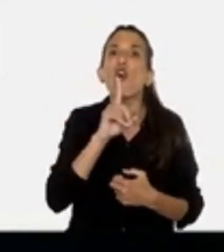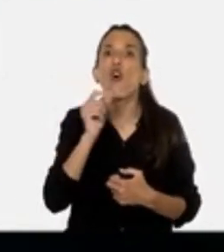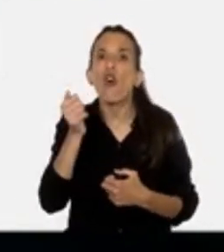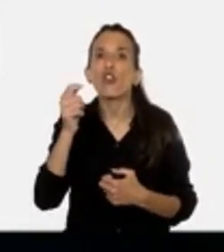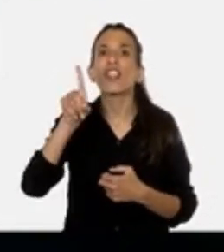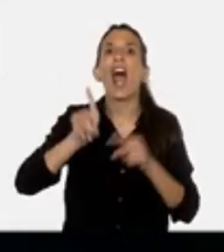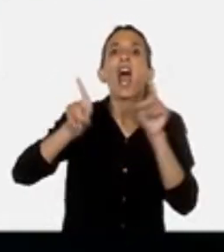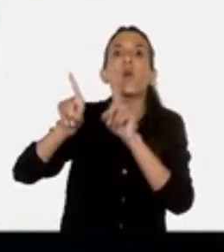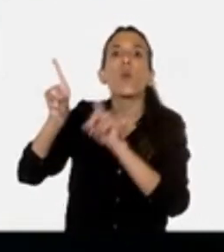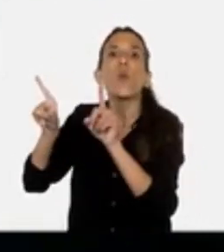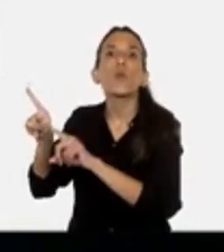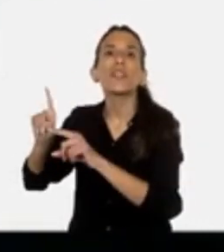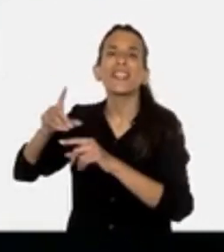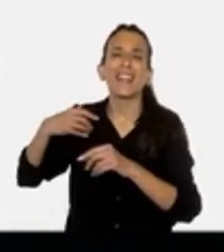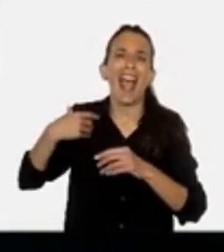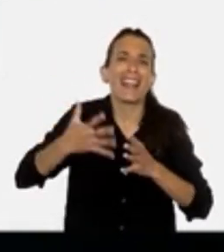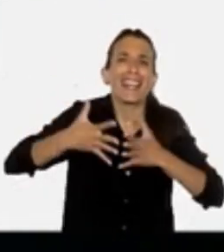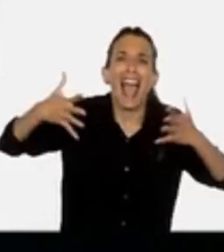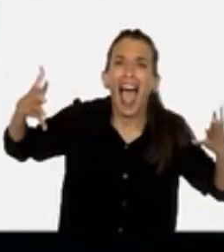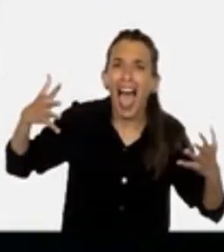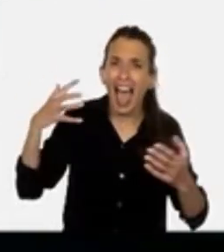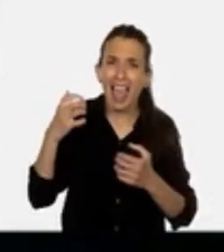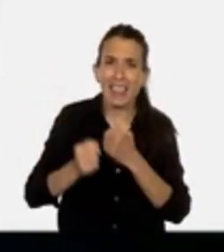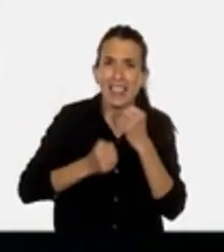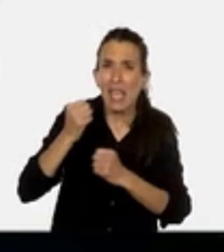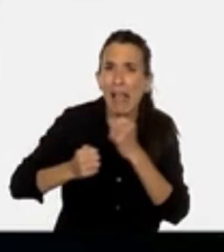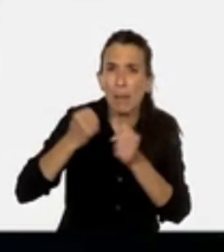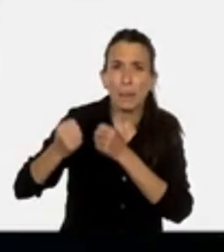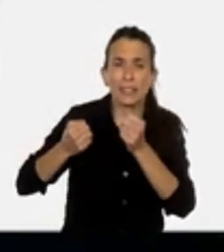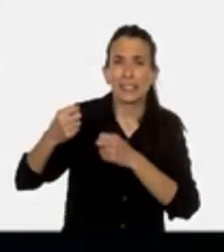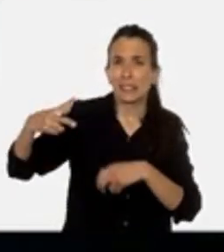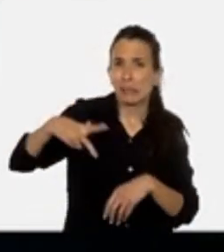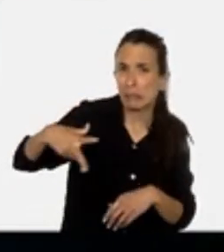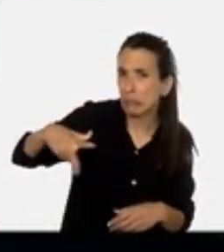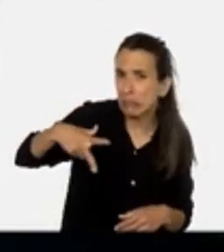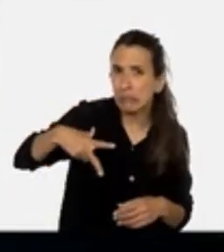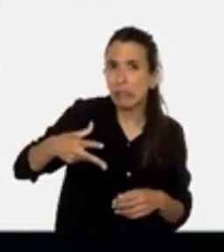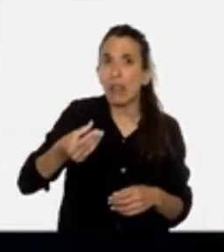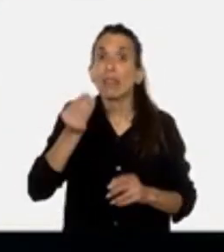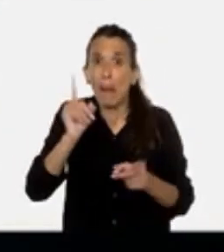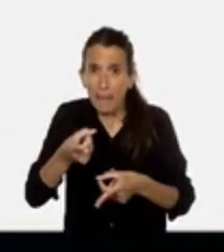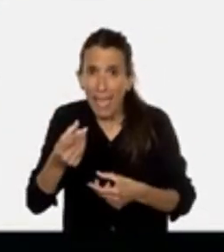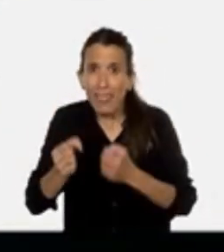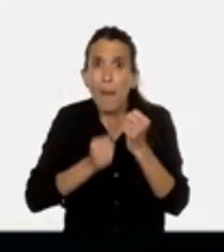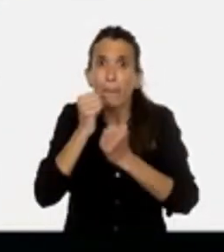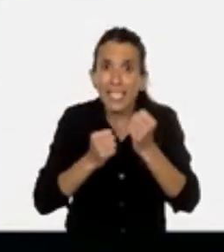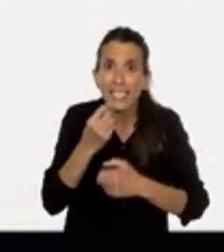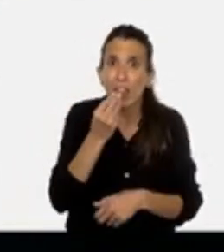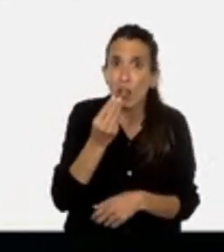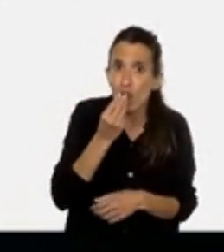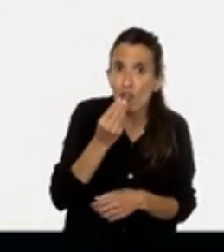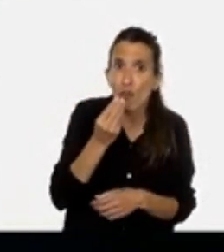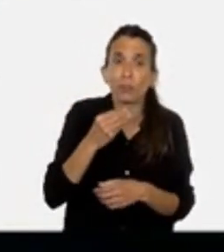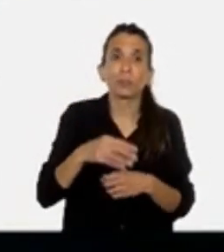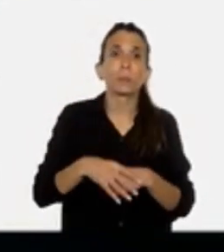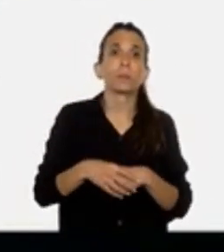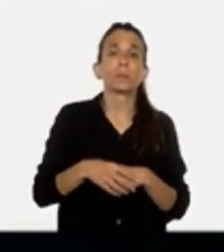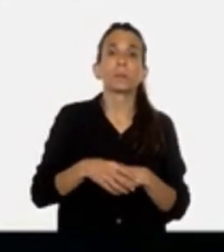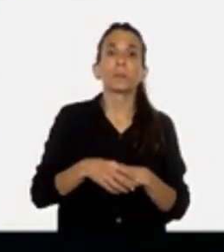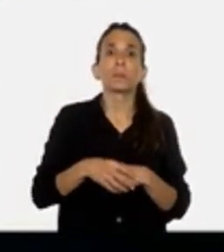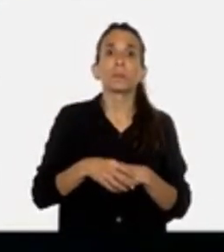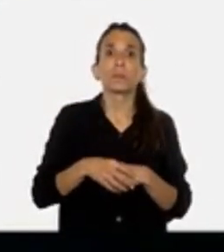empresas algunas nacionales otras multinacionales alimenticias como craft